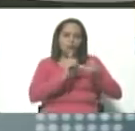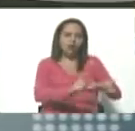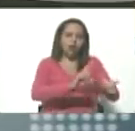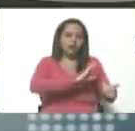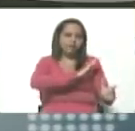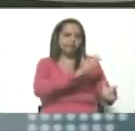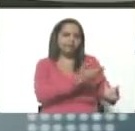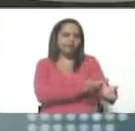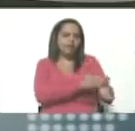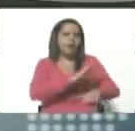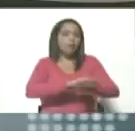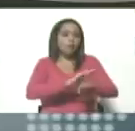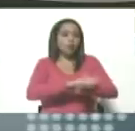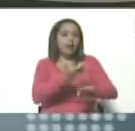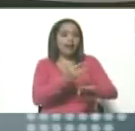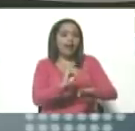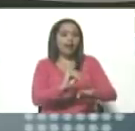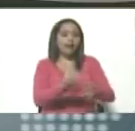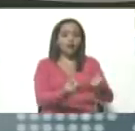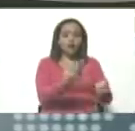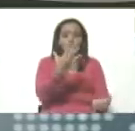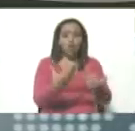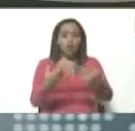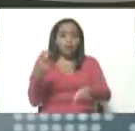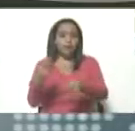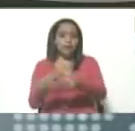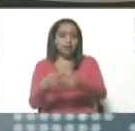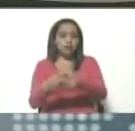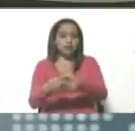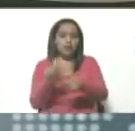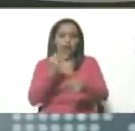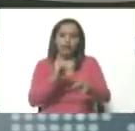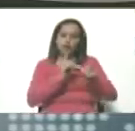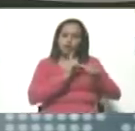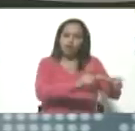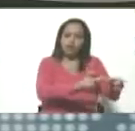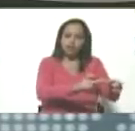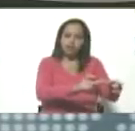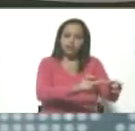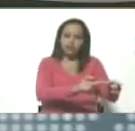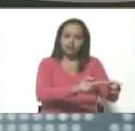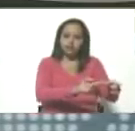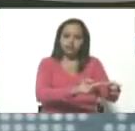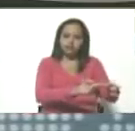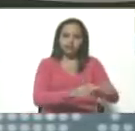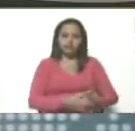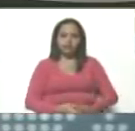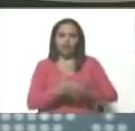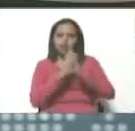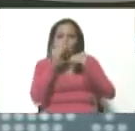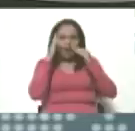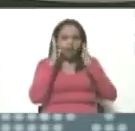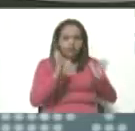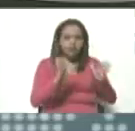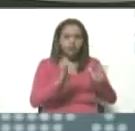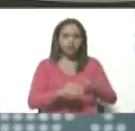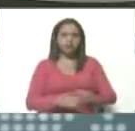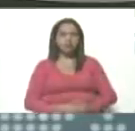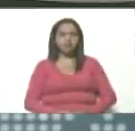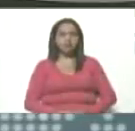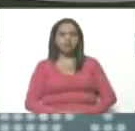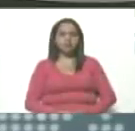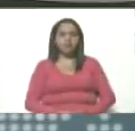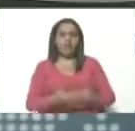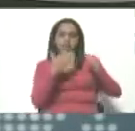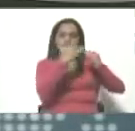radical, porque hay un foco peligroso. Se mantiene en cuarentena, con todas las atenciones.